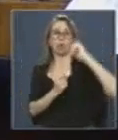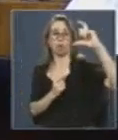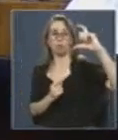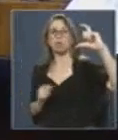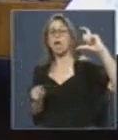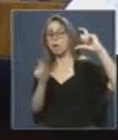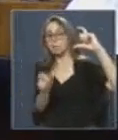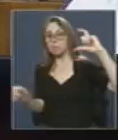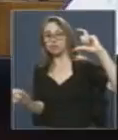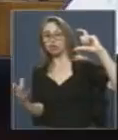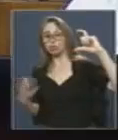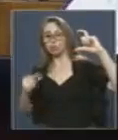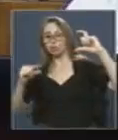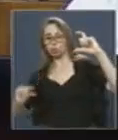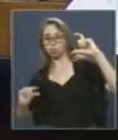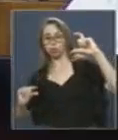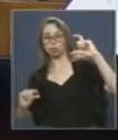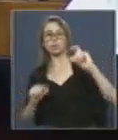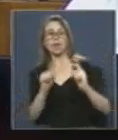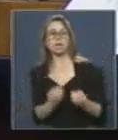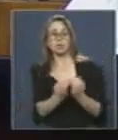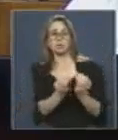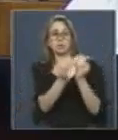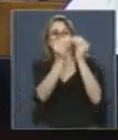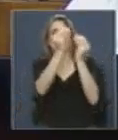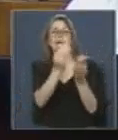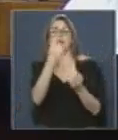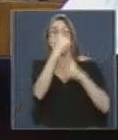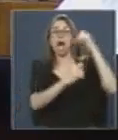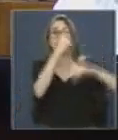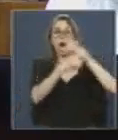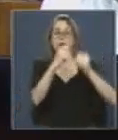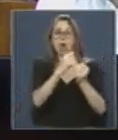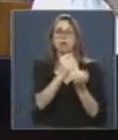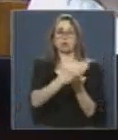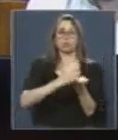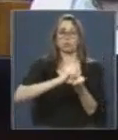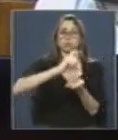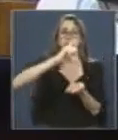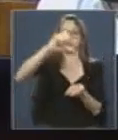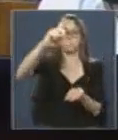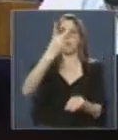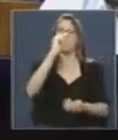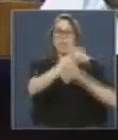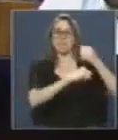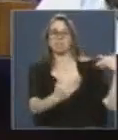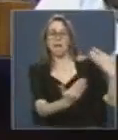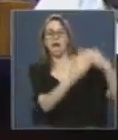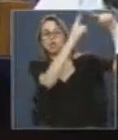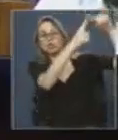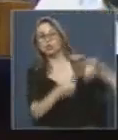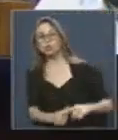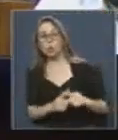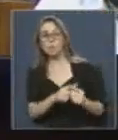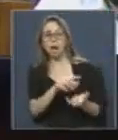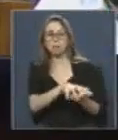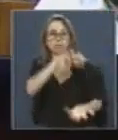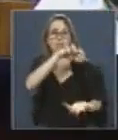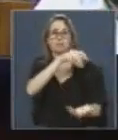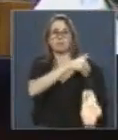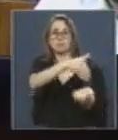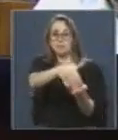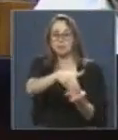parejo ha crecido de manera exponencial en los últimos 20 años. Nadie protestaba aquí en este Congreso, yo no estaba, pero por lo